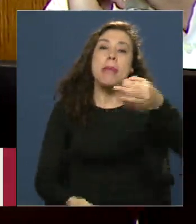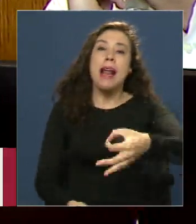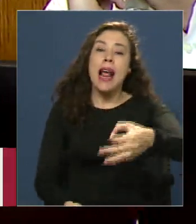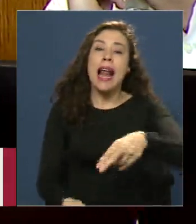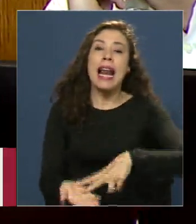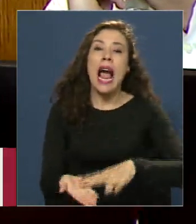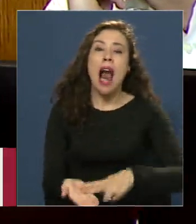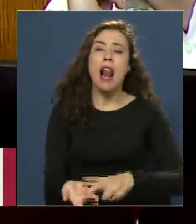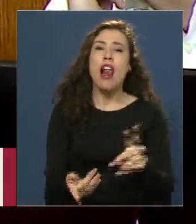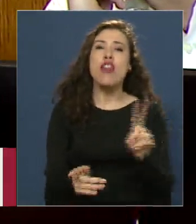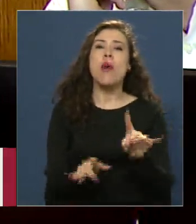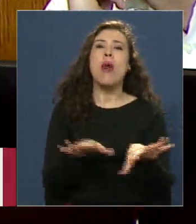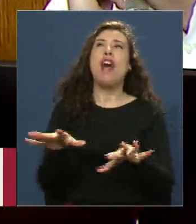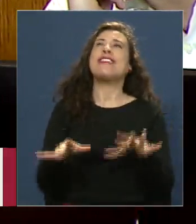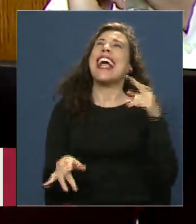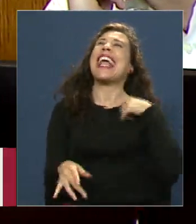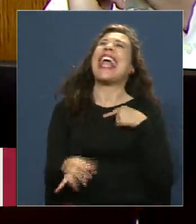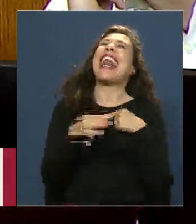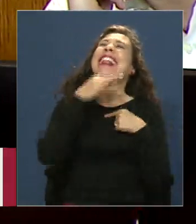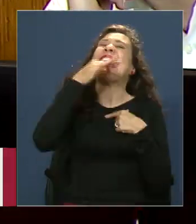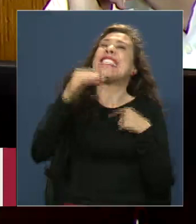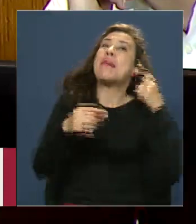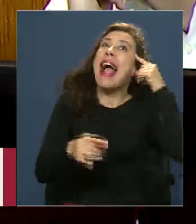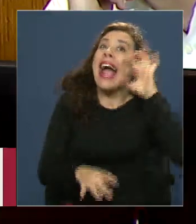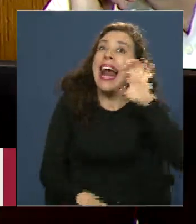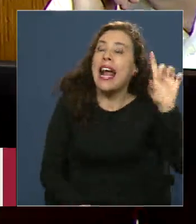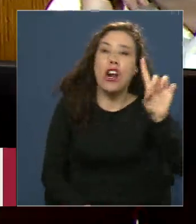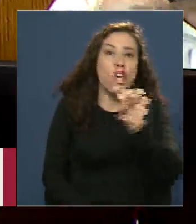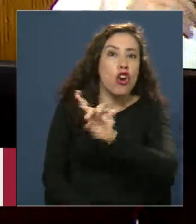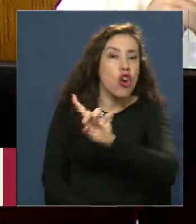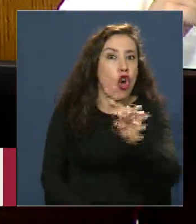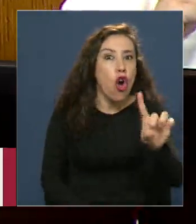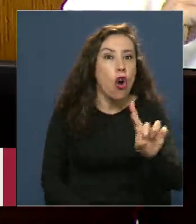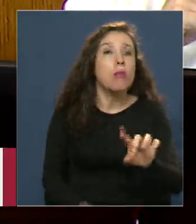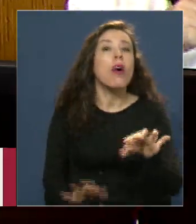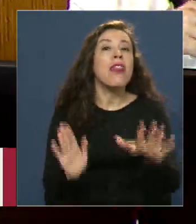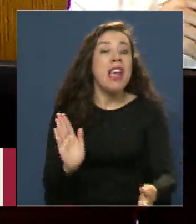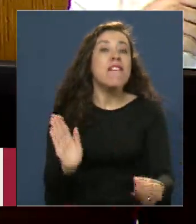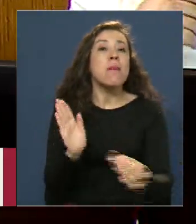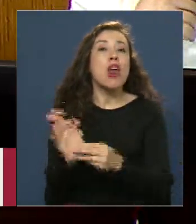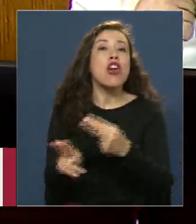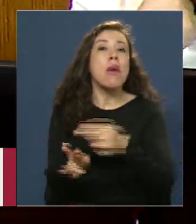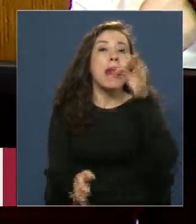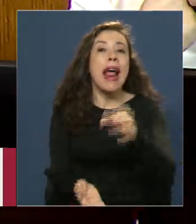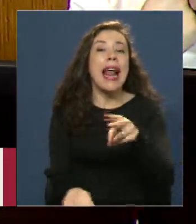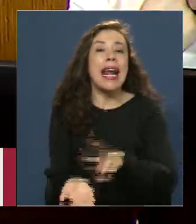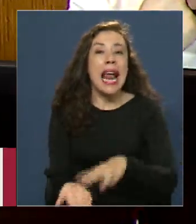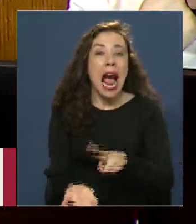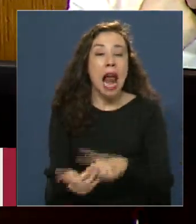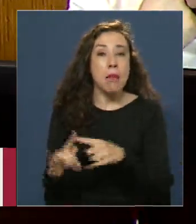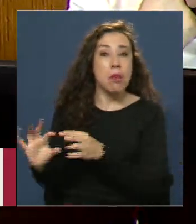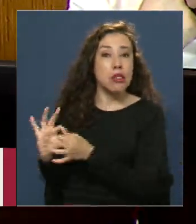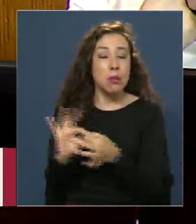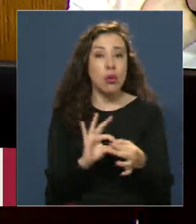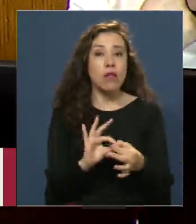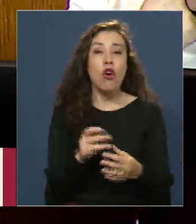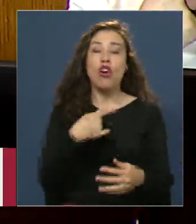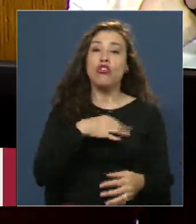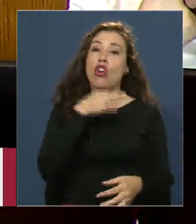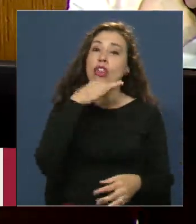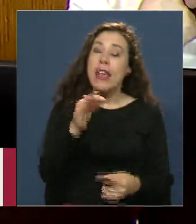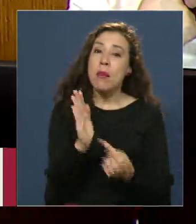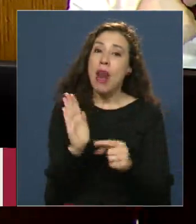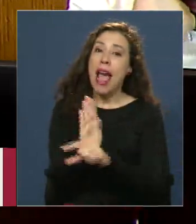no por lo que quieren parecer, sino porque lo que efectivamente son. Por eso propusimos